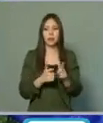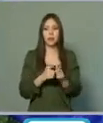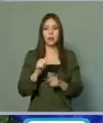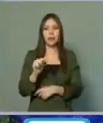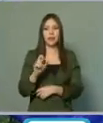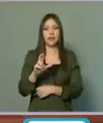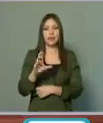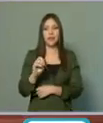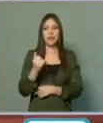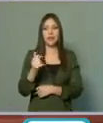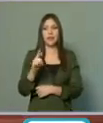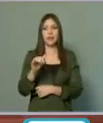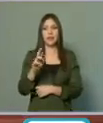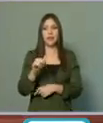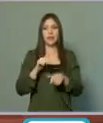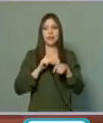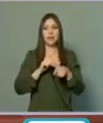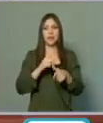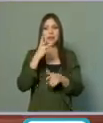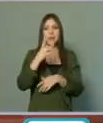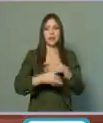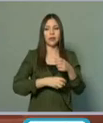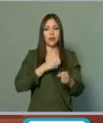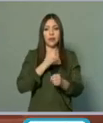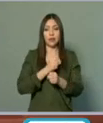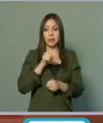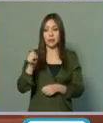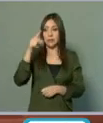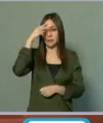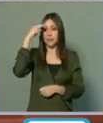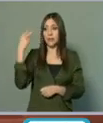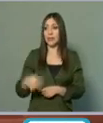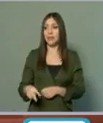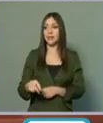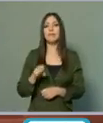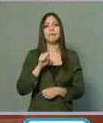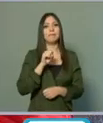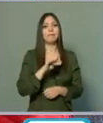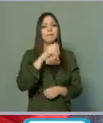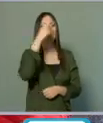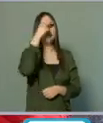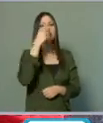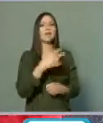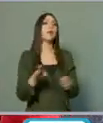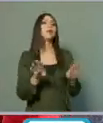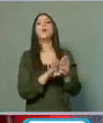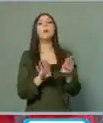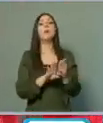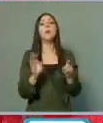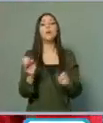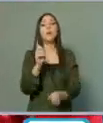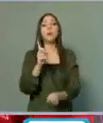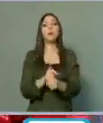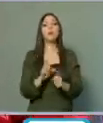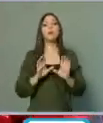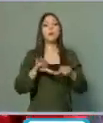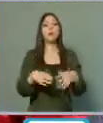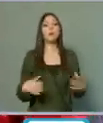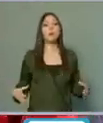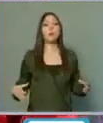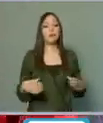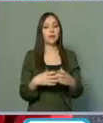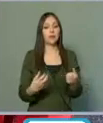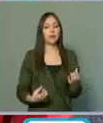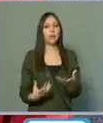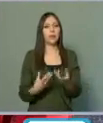años. 4 años. ¿Tú eres mexicano? Sí, soy mexicano. ¿Y cómo fue la oportunidad de entrar con esta agrupación y que es